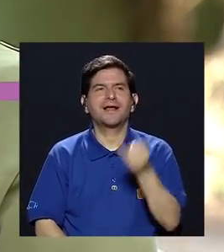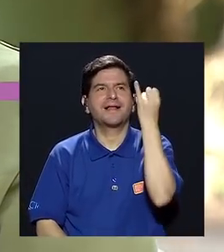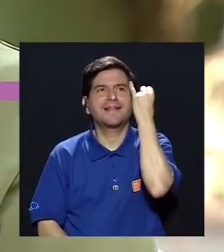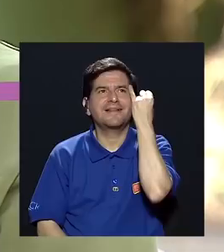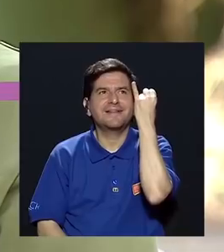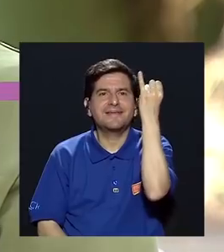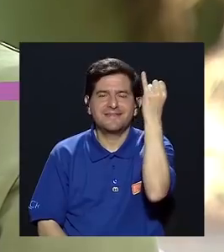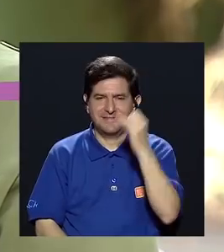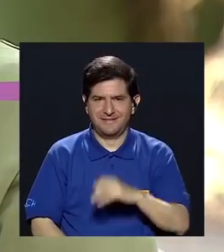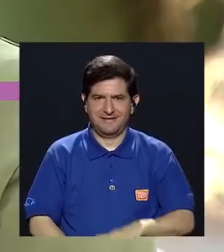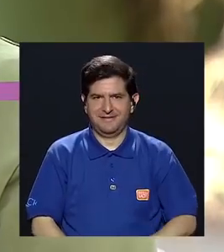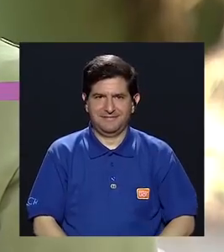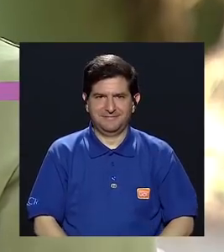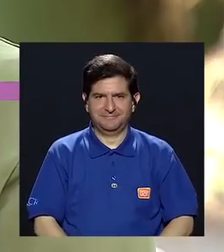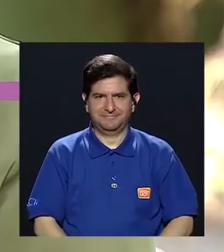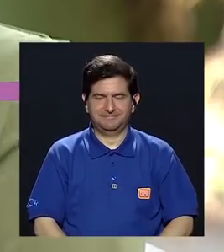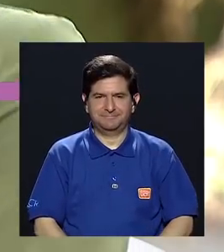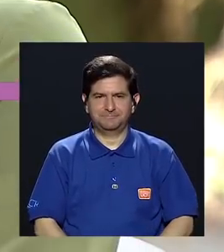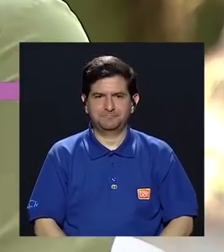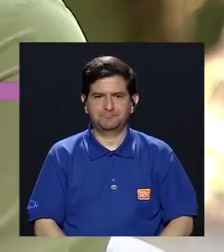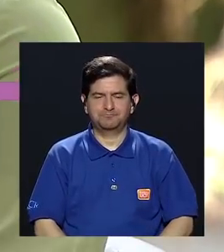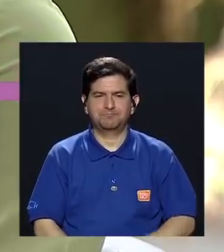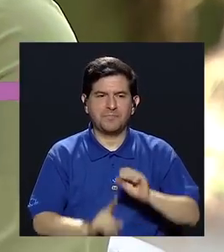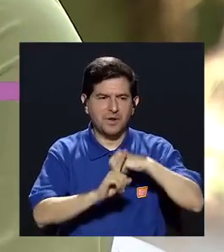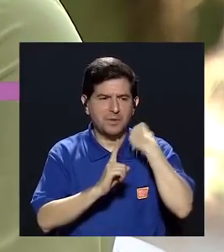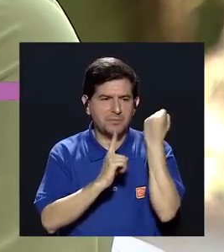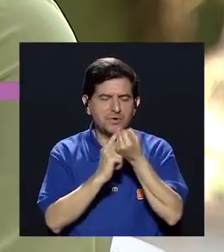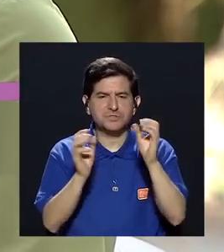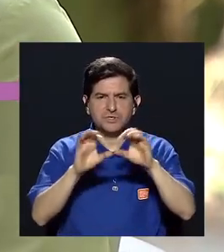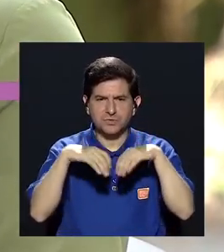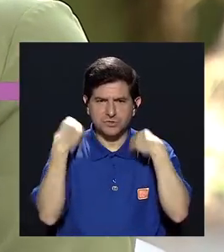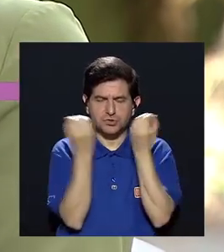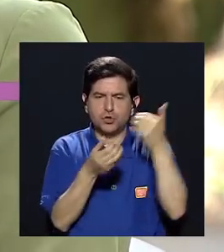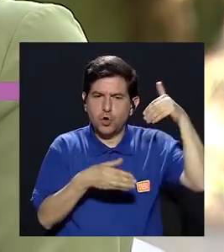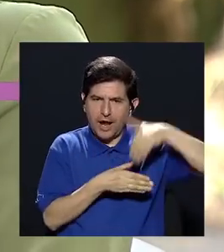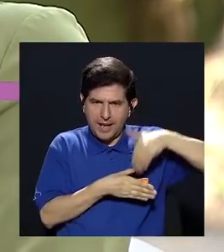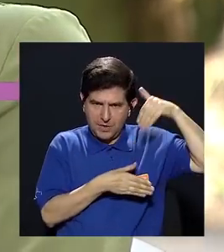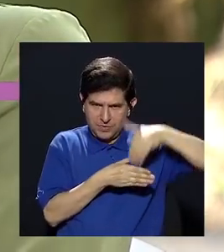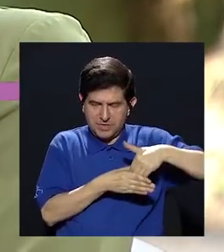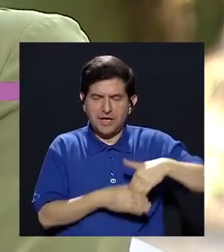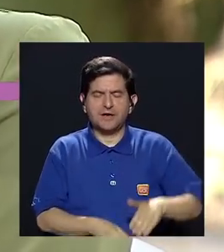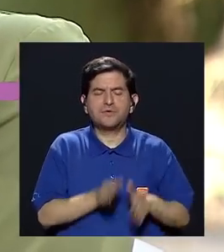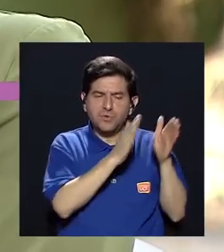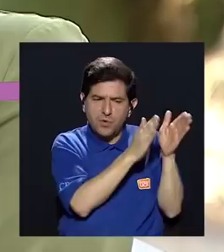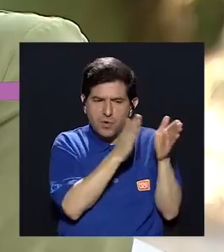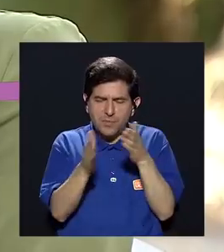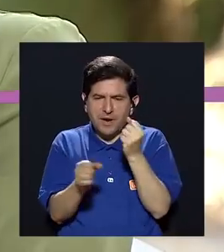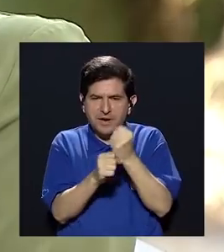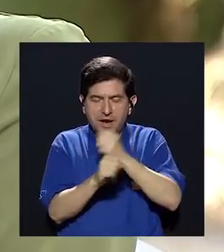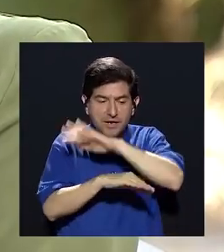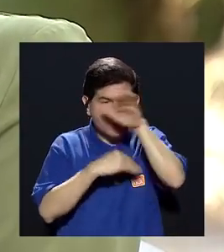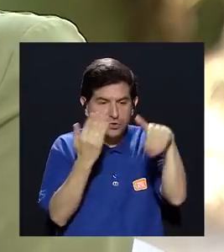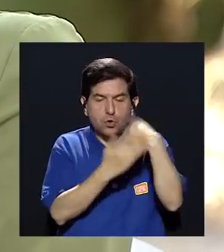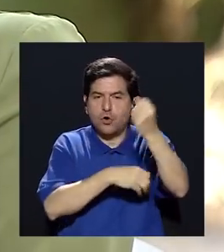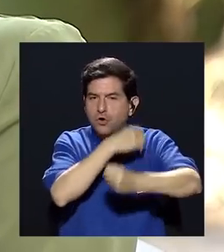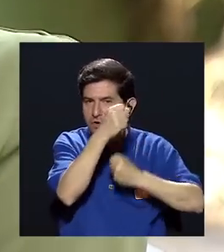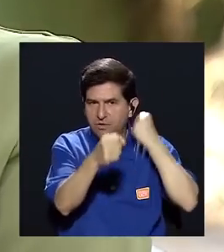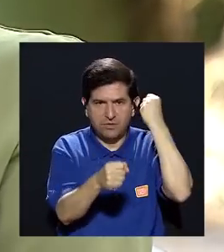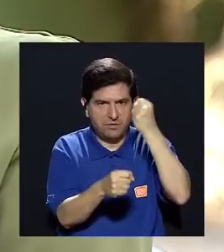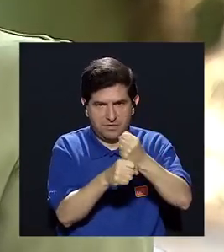La idea es que por asuntos de organización interna, ¿verdad? Porque tenemos que planificar el trabajo de todo el